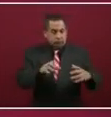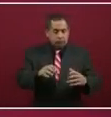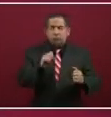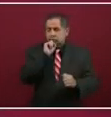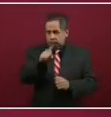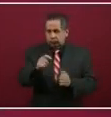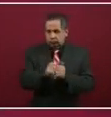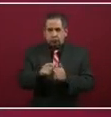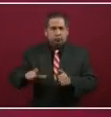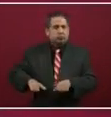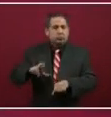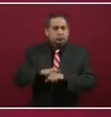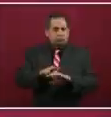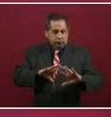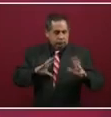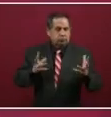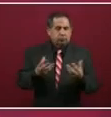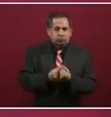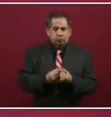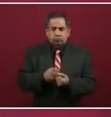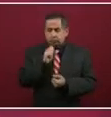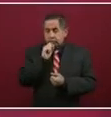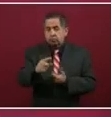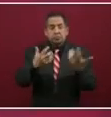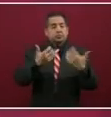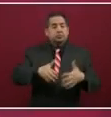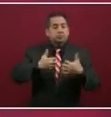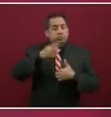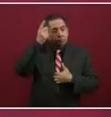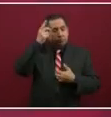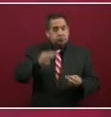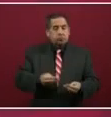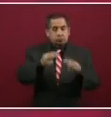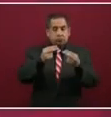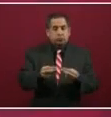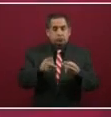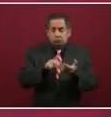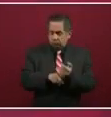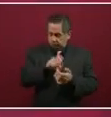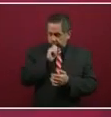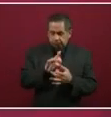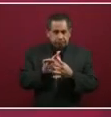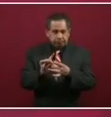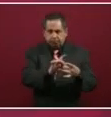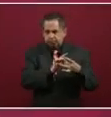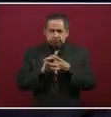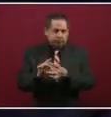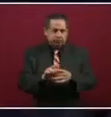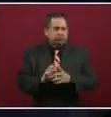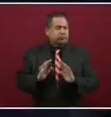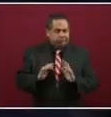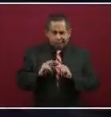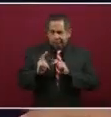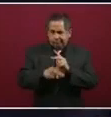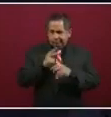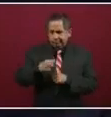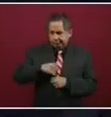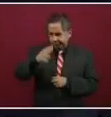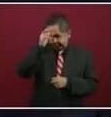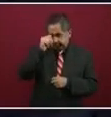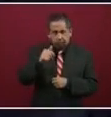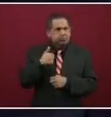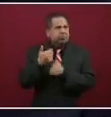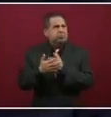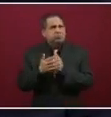gobernador, además con empresarios del sector. Entonces, vamos a ponernos de acuerdo. Hay una